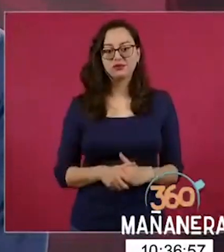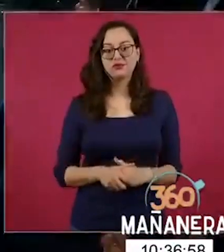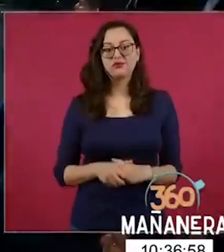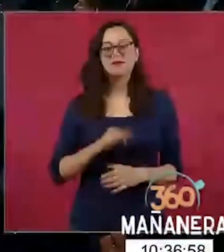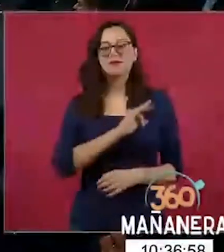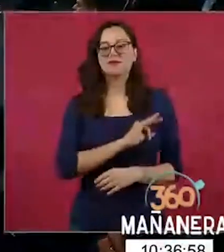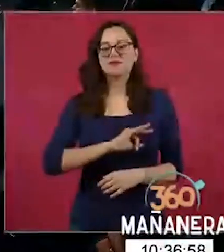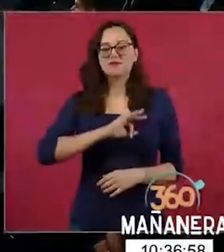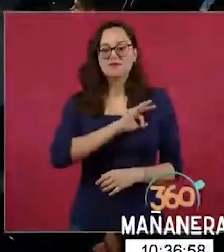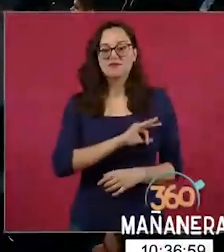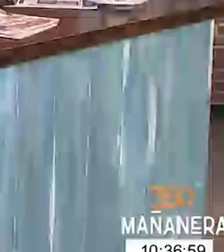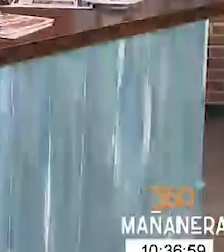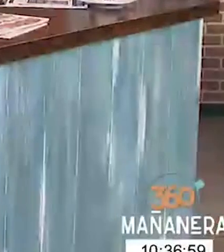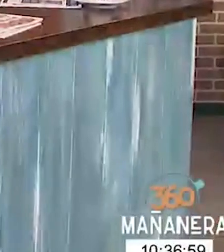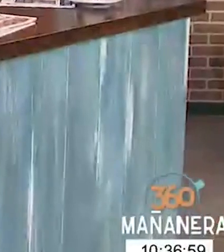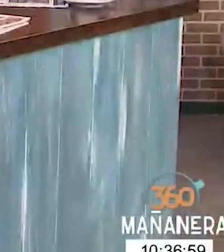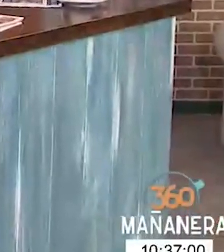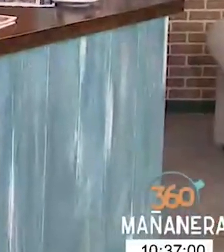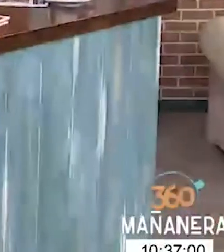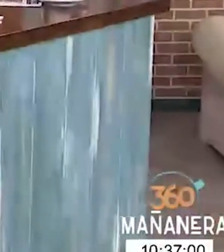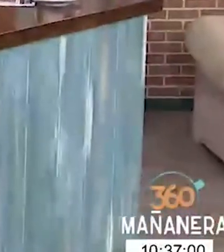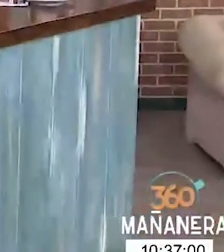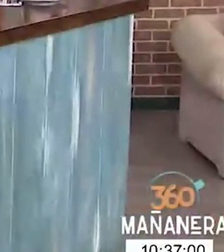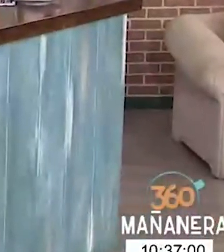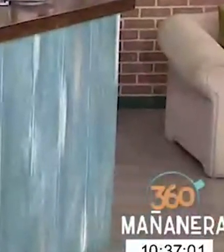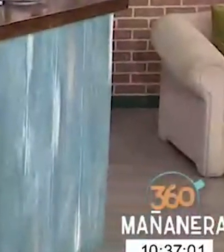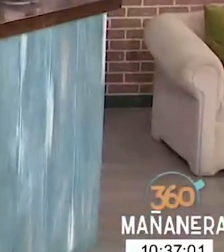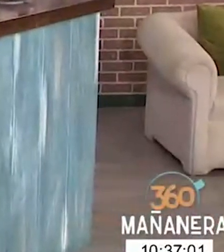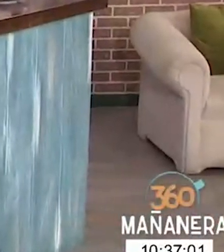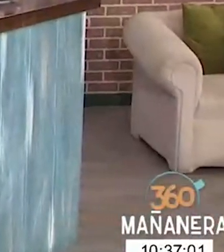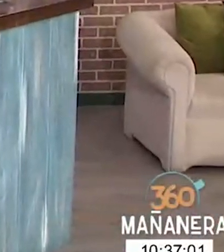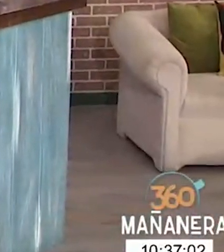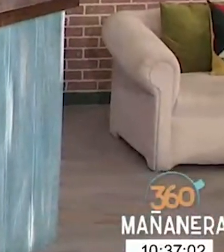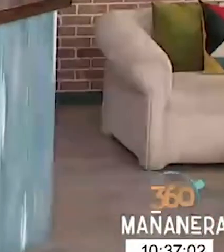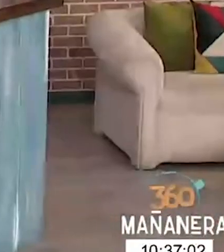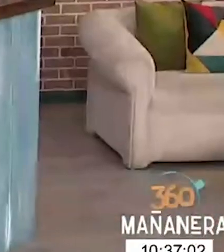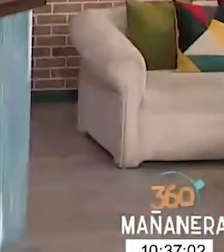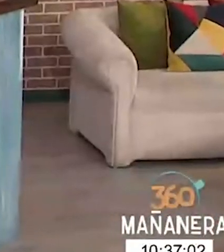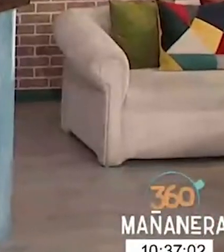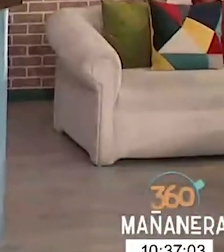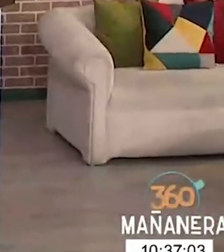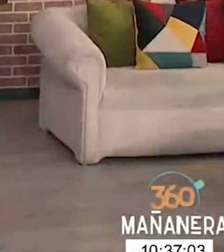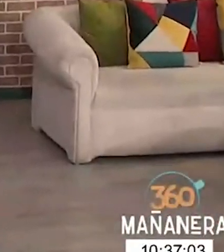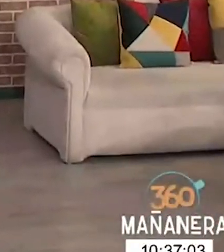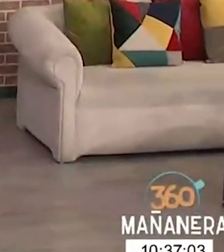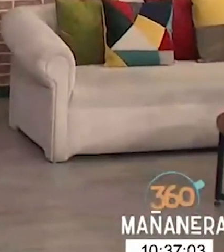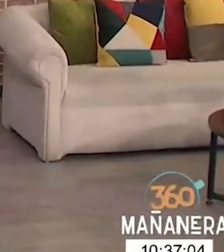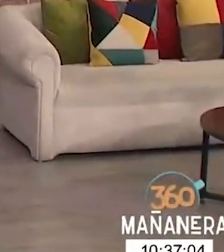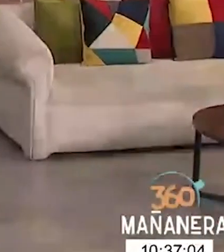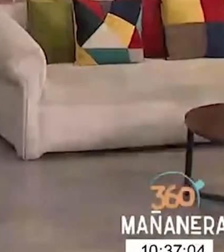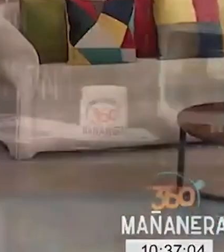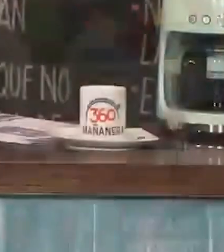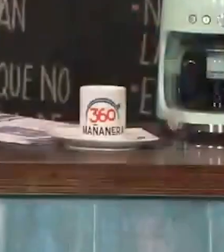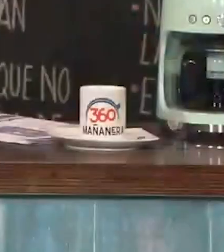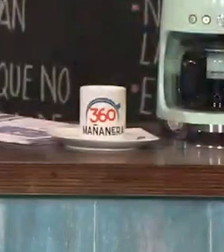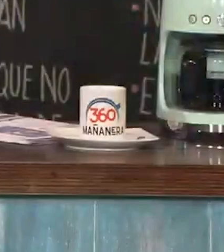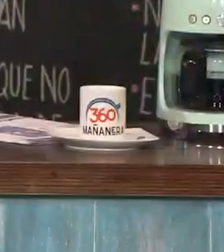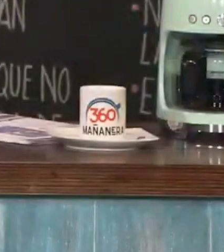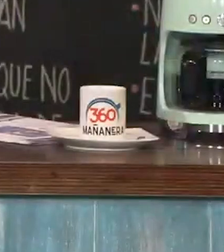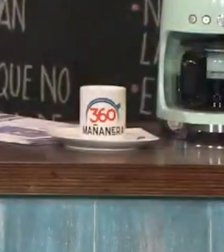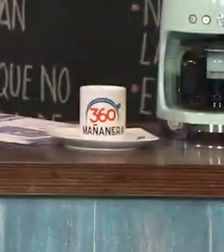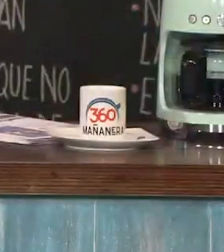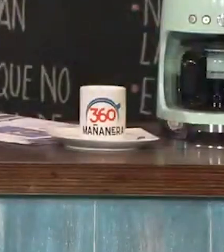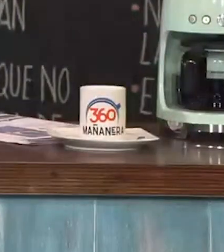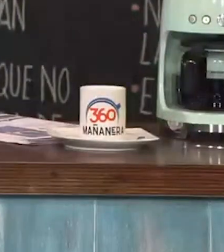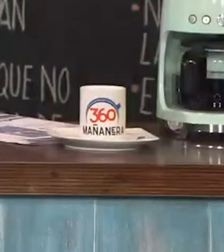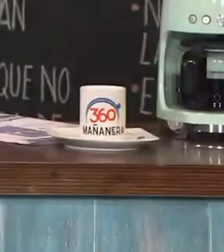muchas felicidades y muchas felicidades también a quienes se gradúan como ingenieros ferroviarios en nuestro